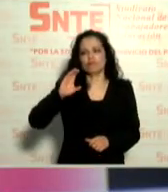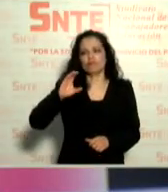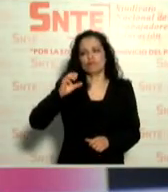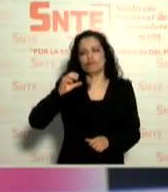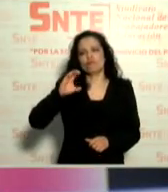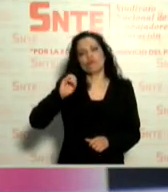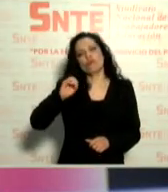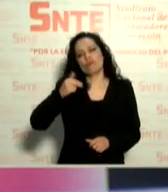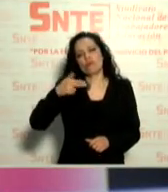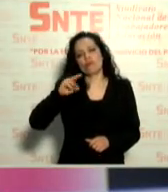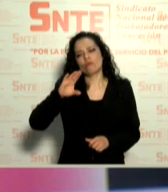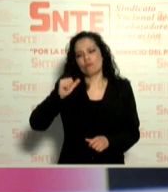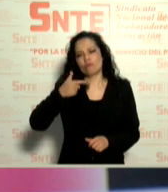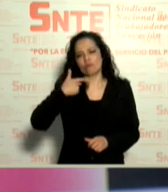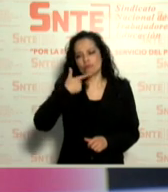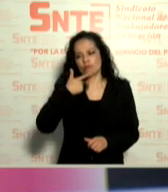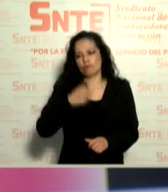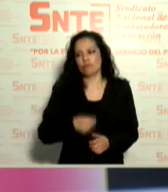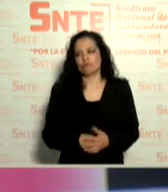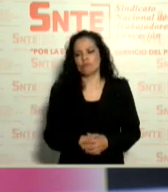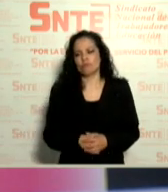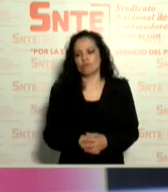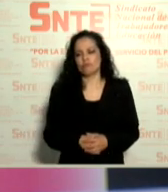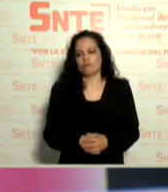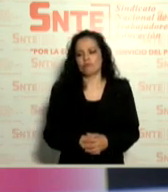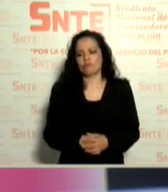y compañeros, creo que